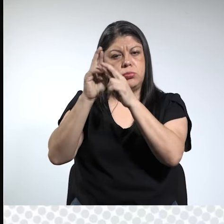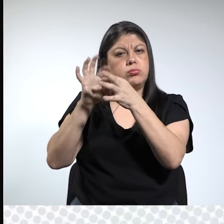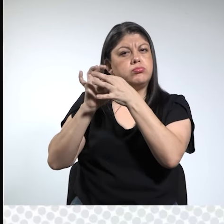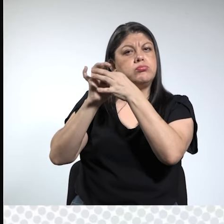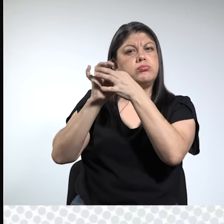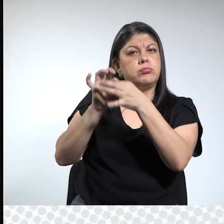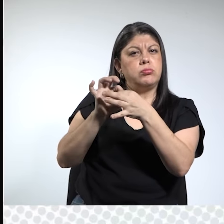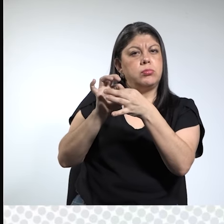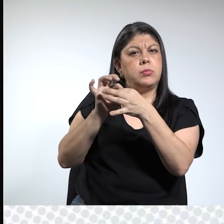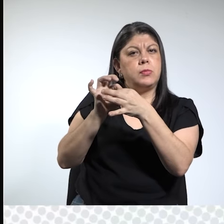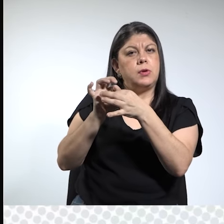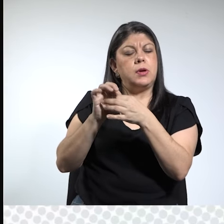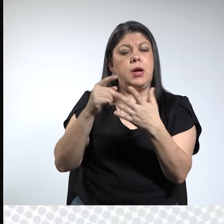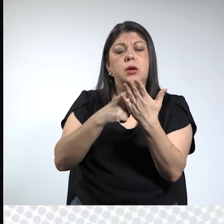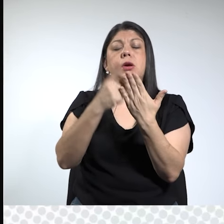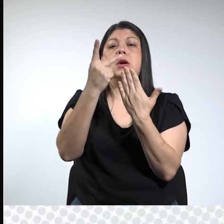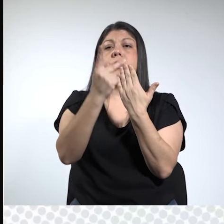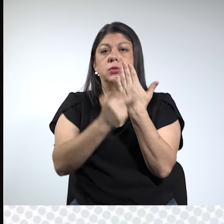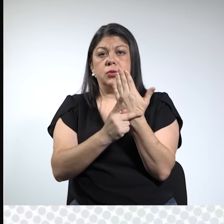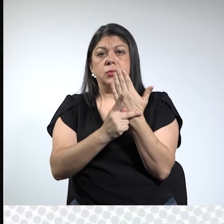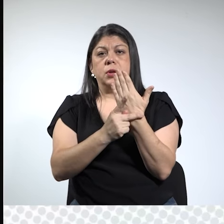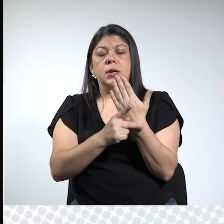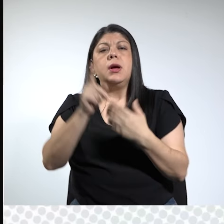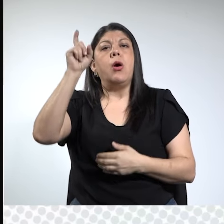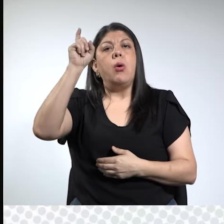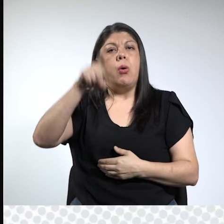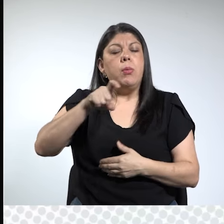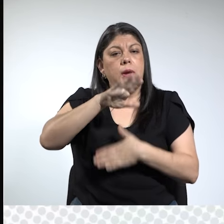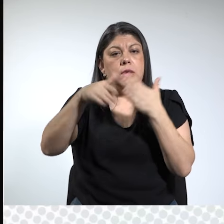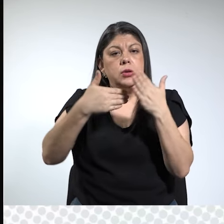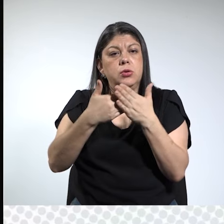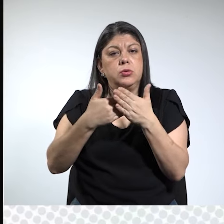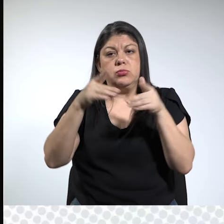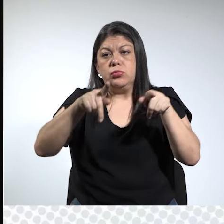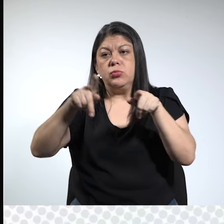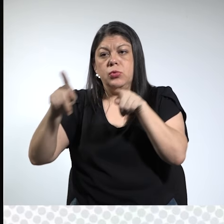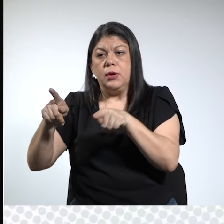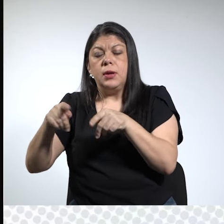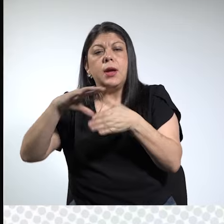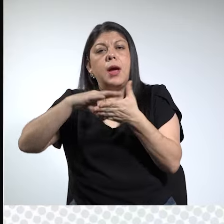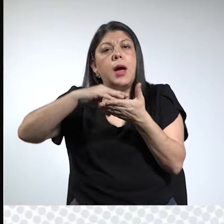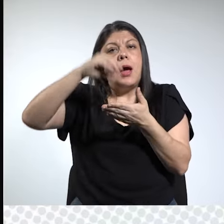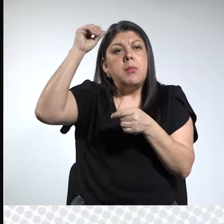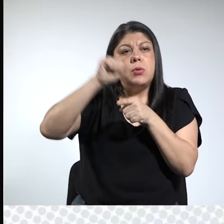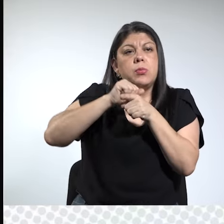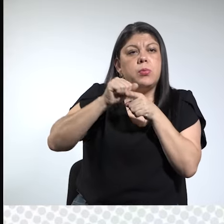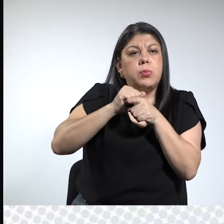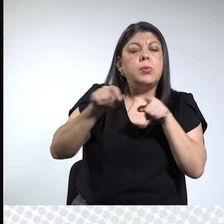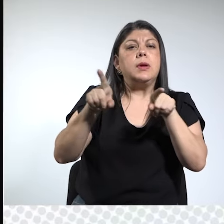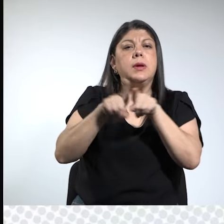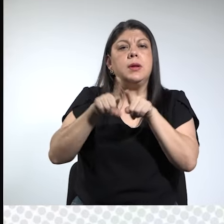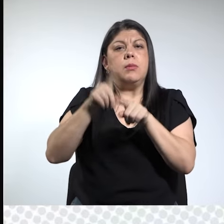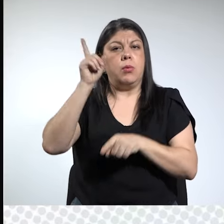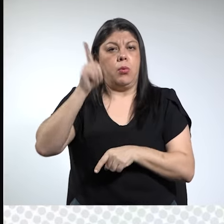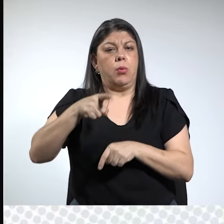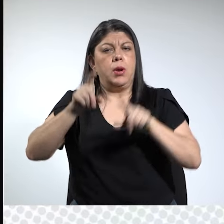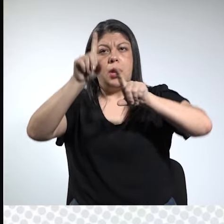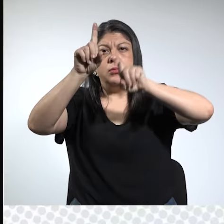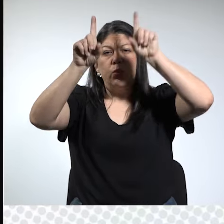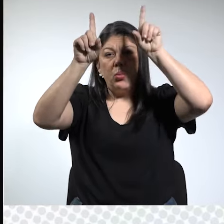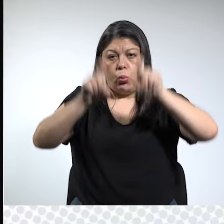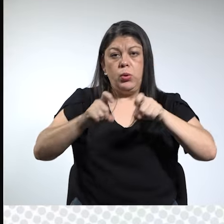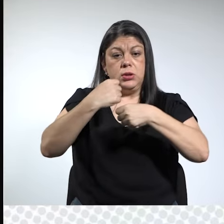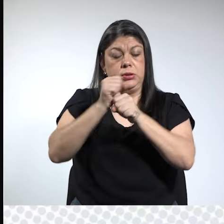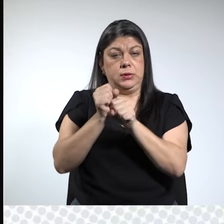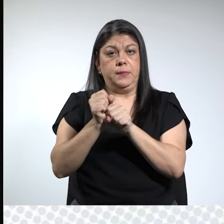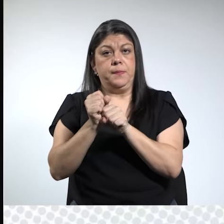a. Y esos programas lo obligan no solo a uno a llevar un entrenamiento, sino que también lo obligan a uno a llenar un quiz.